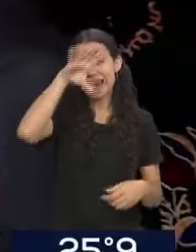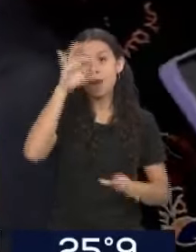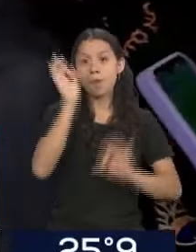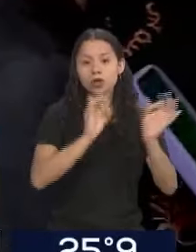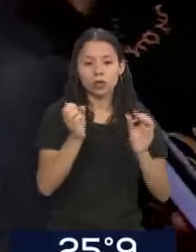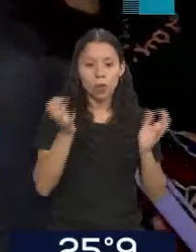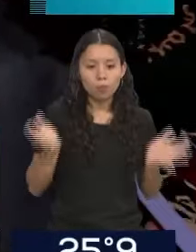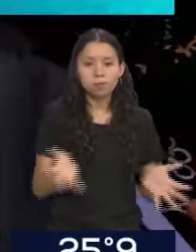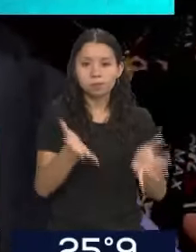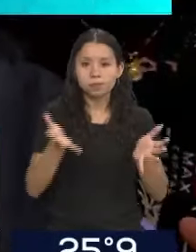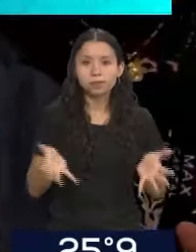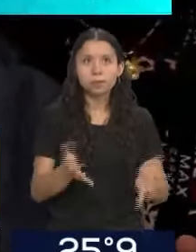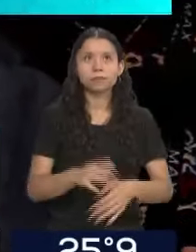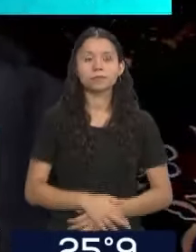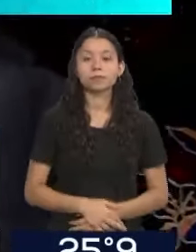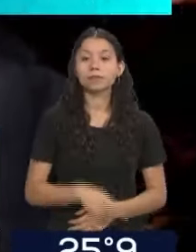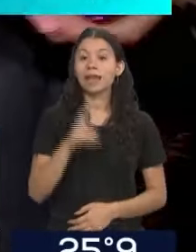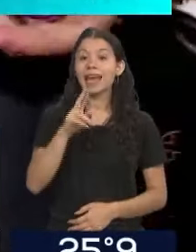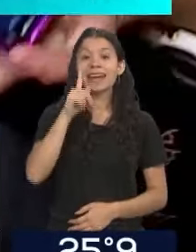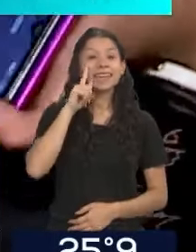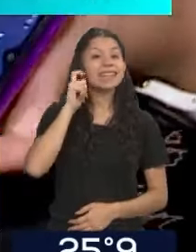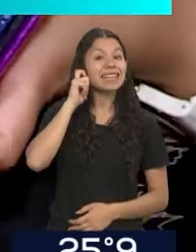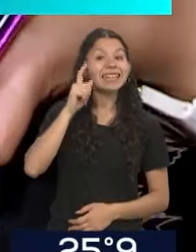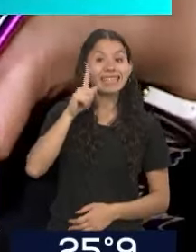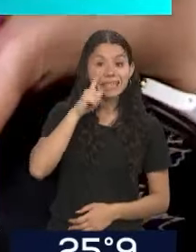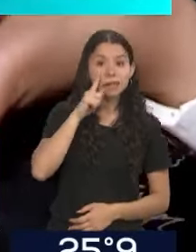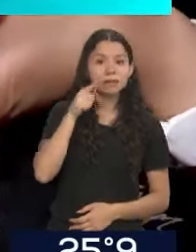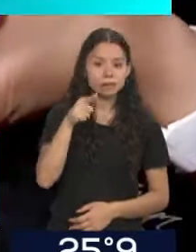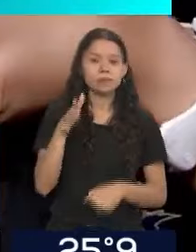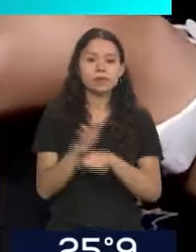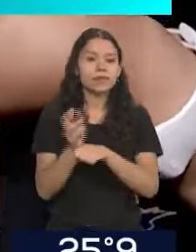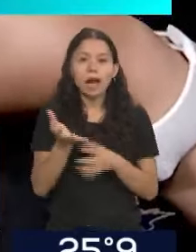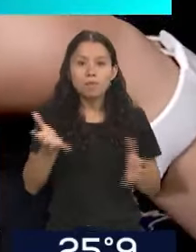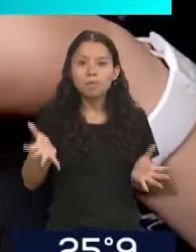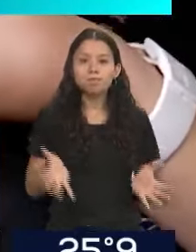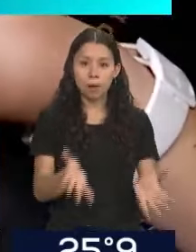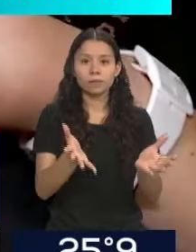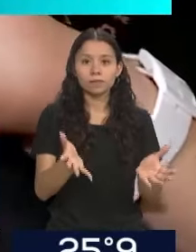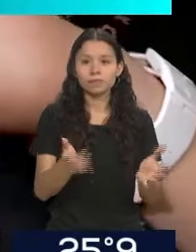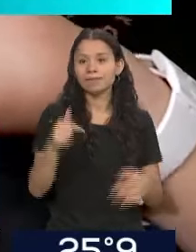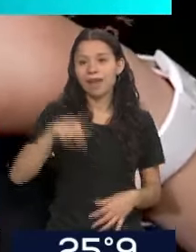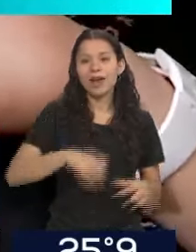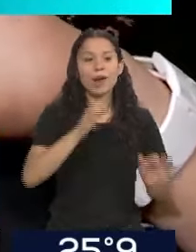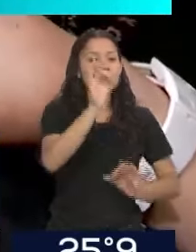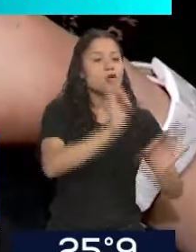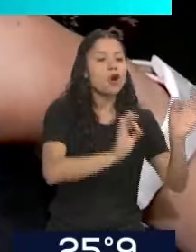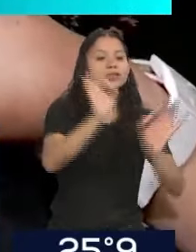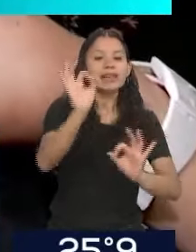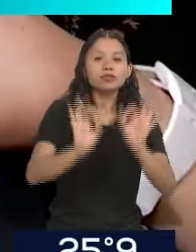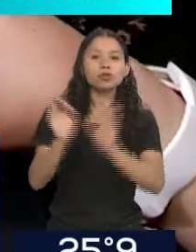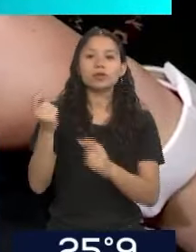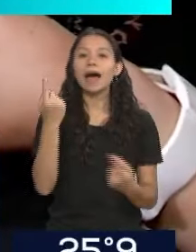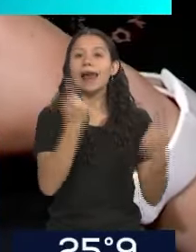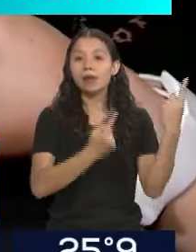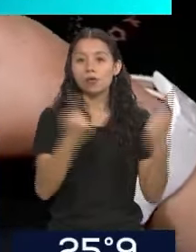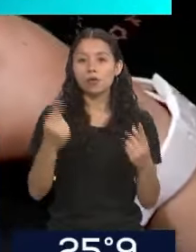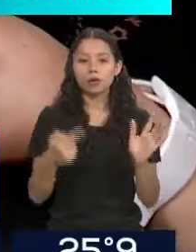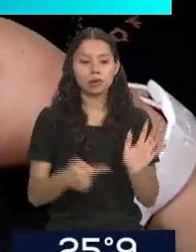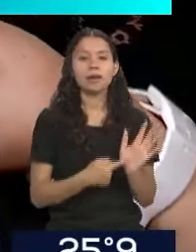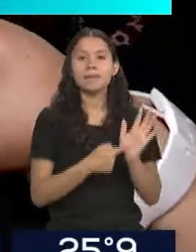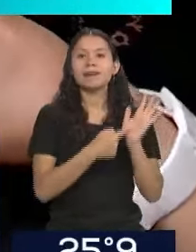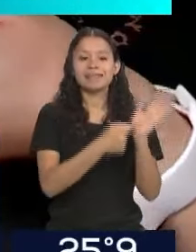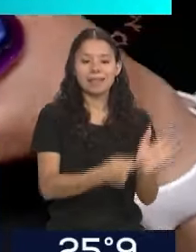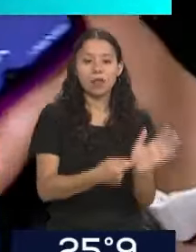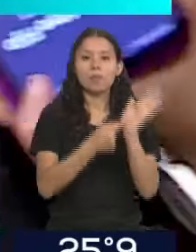RIGI va a impulsar muchísimo, de hecho ya hay algunos proyectos que están presentados